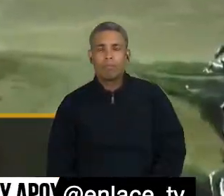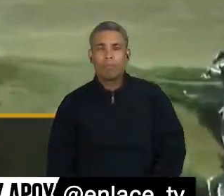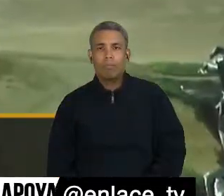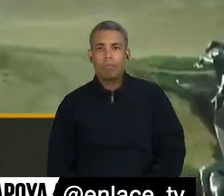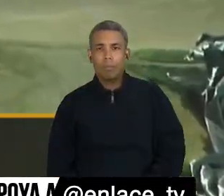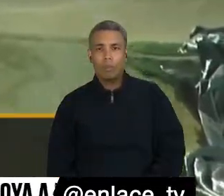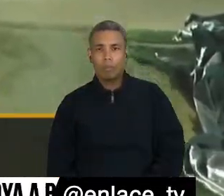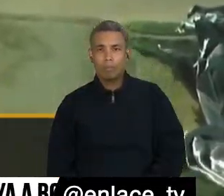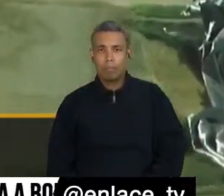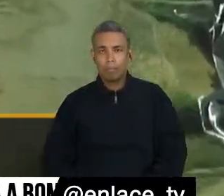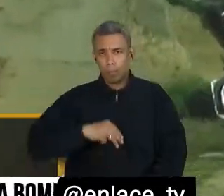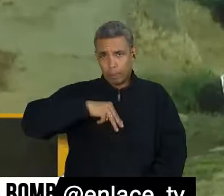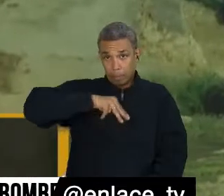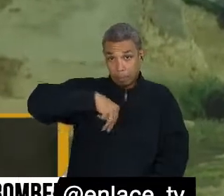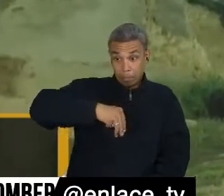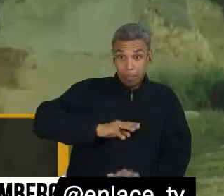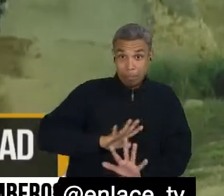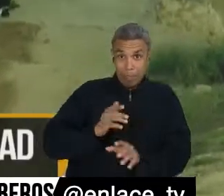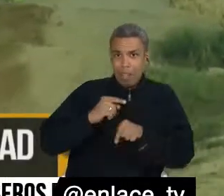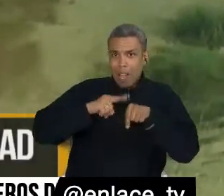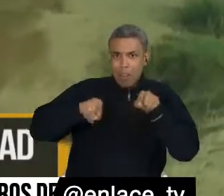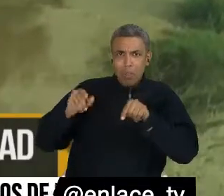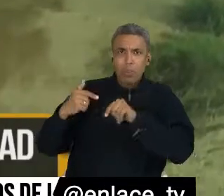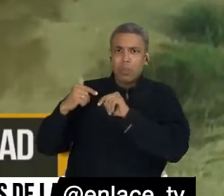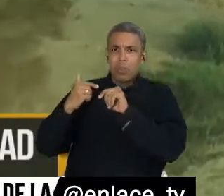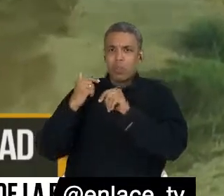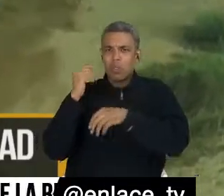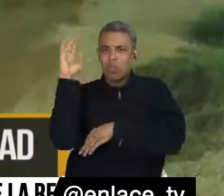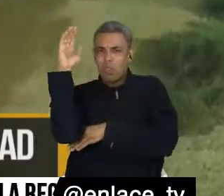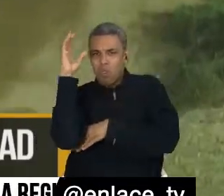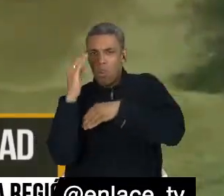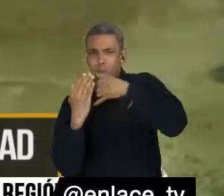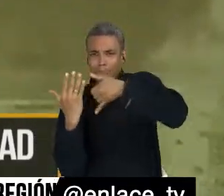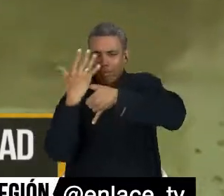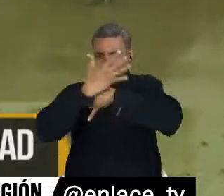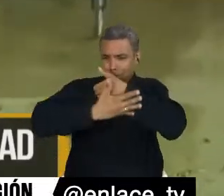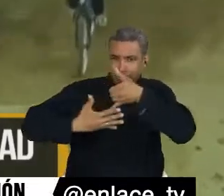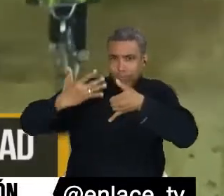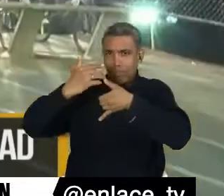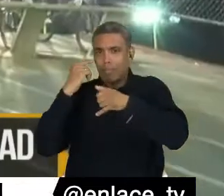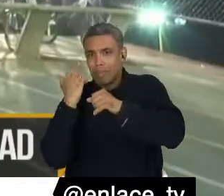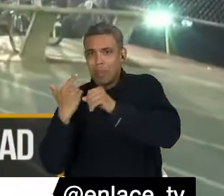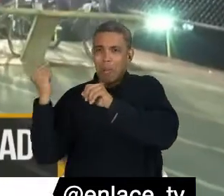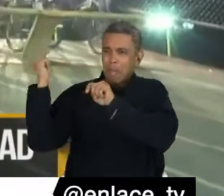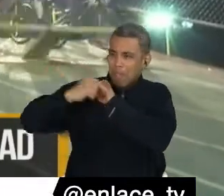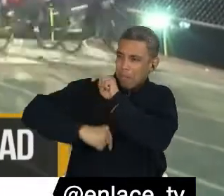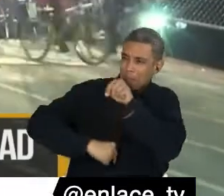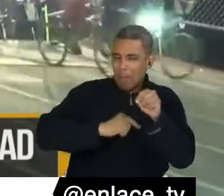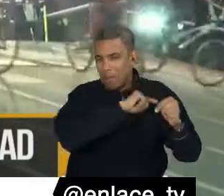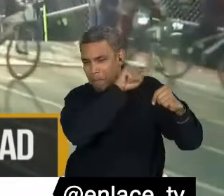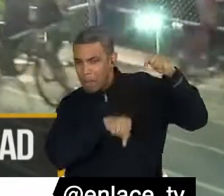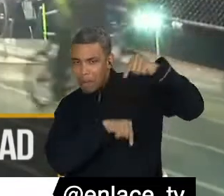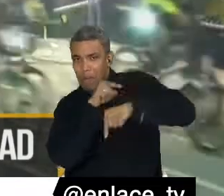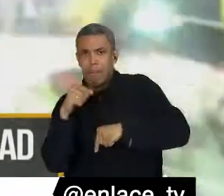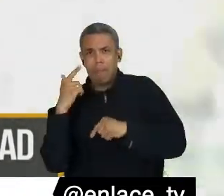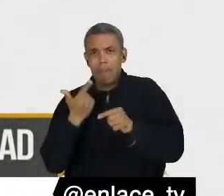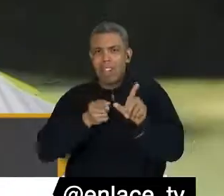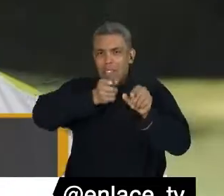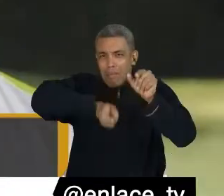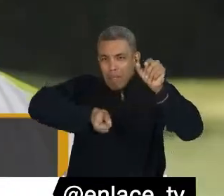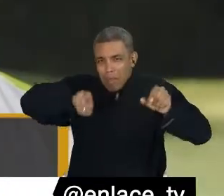Desde este miércoles inicia el arribo a Barranca Bermeja de las delegaciones que participarán durante el fin de semana del Campeonato Nacional de BMX.